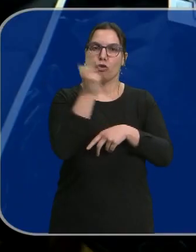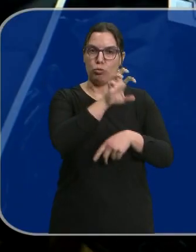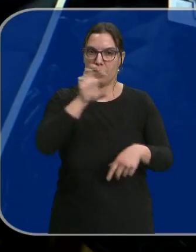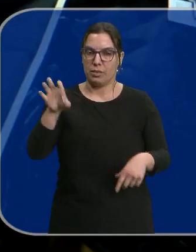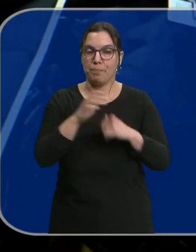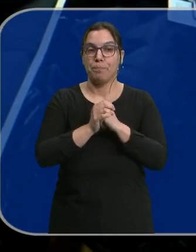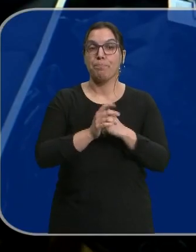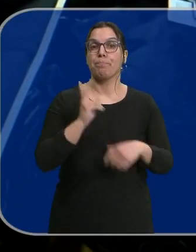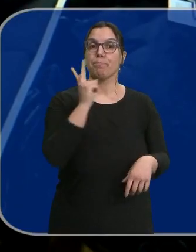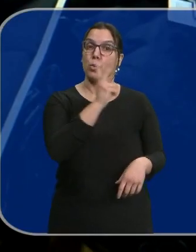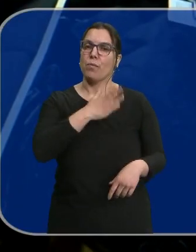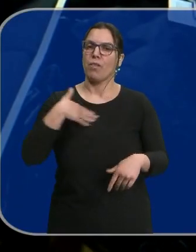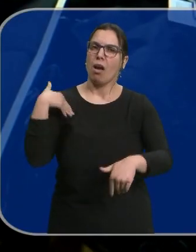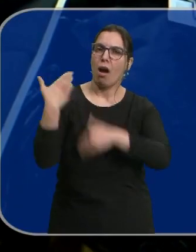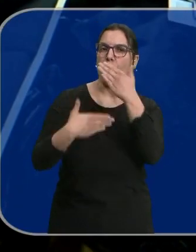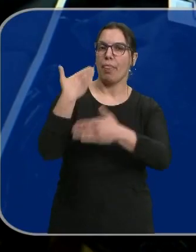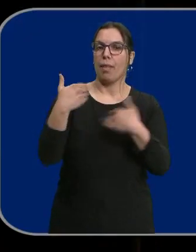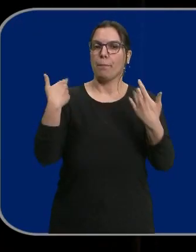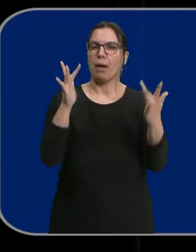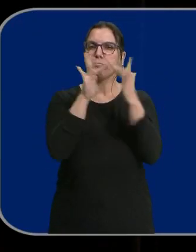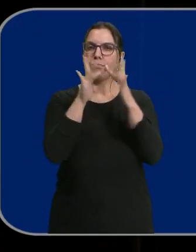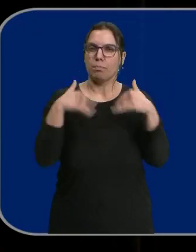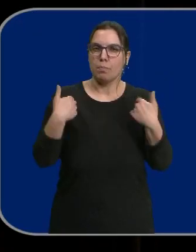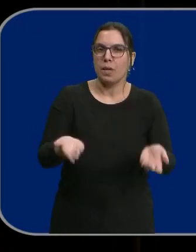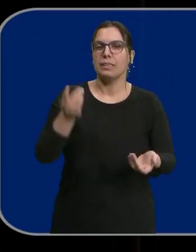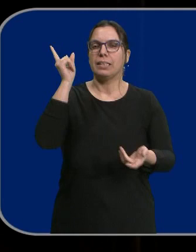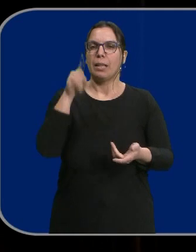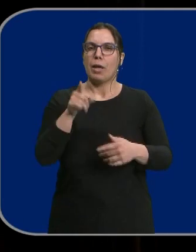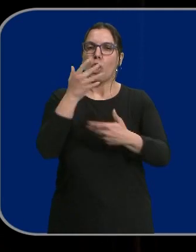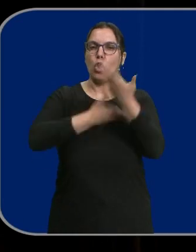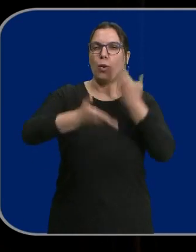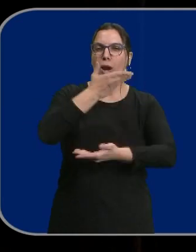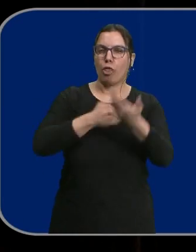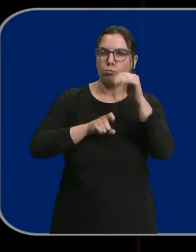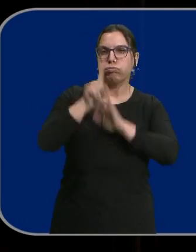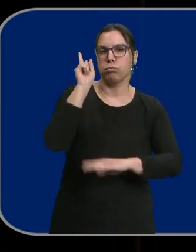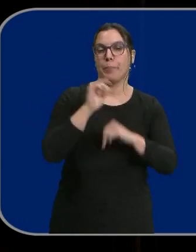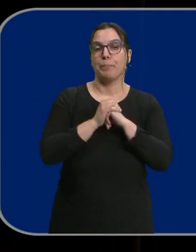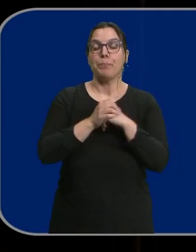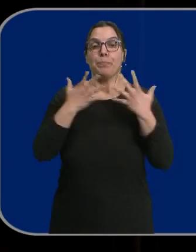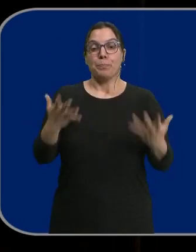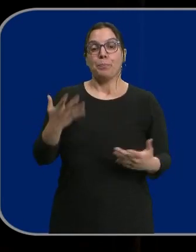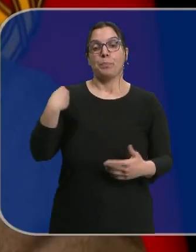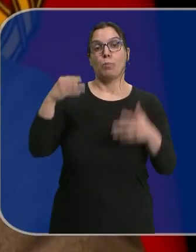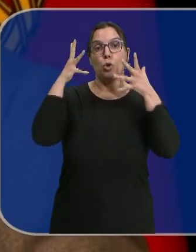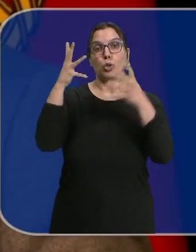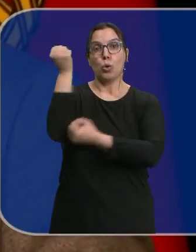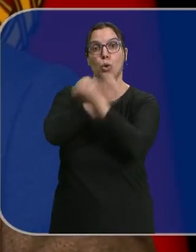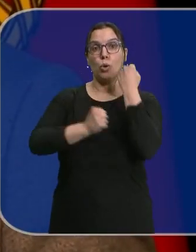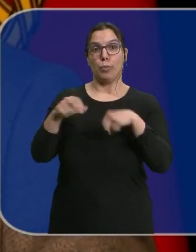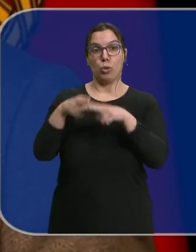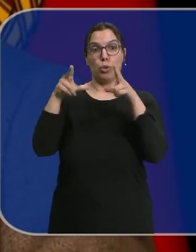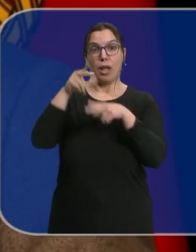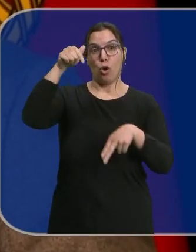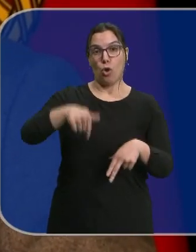transfronterizo. Ambos países quieren seguir avanzando en las relaciones y tener más ambición en la cooperación transfronteriza. Por eso, desde el Consejo Económico y